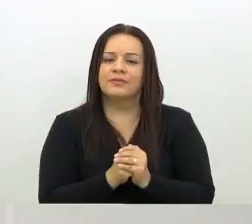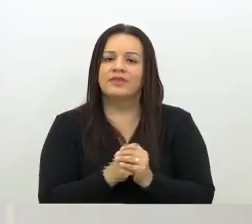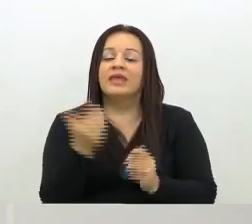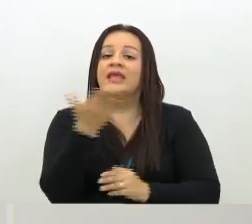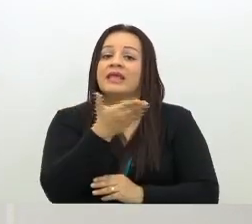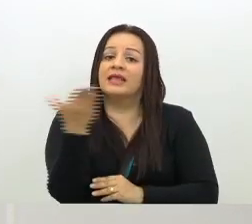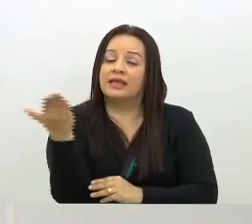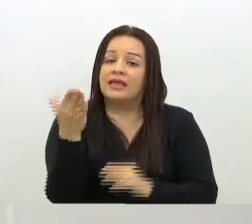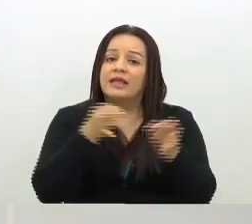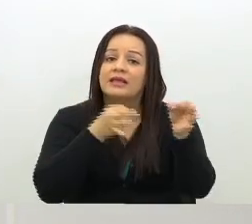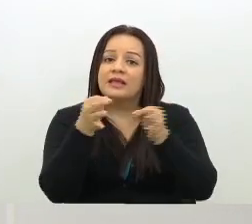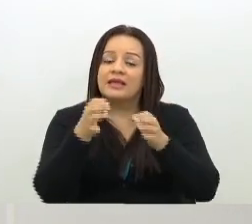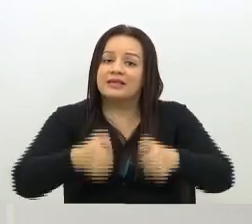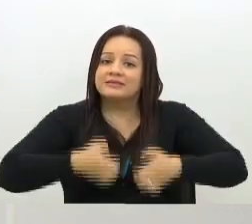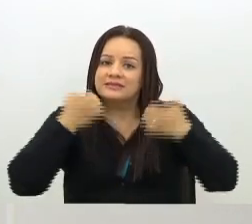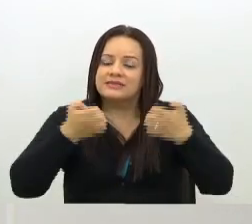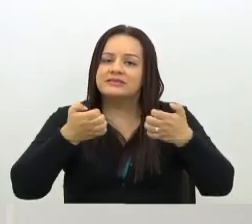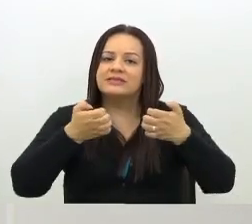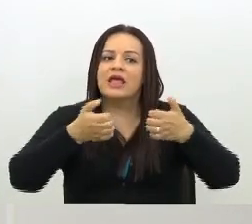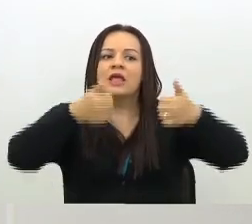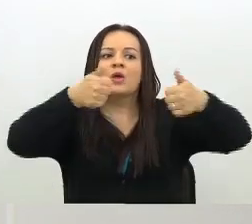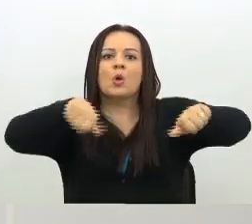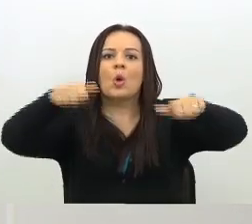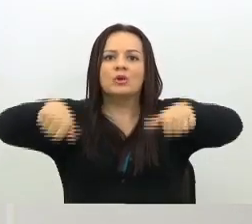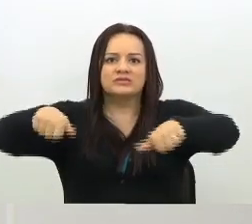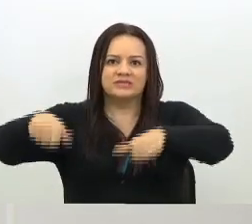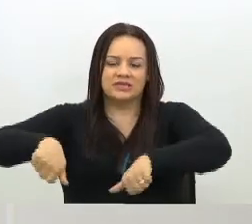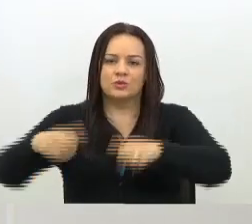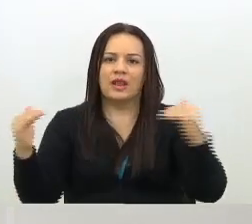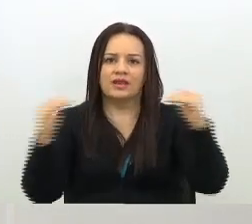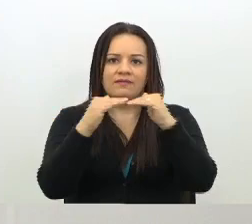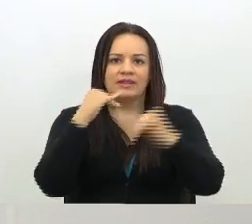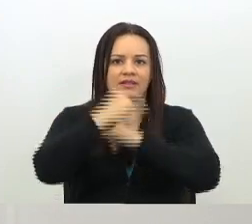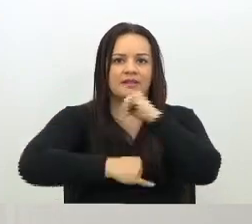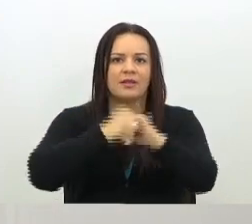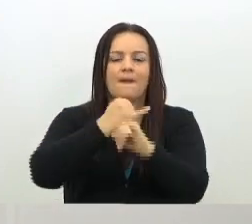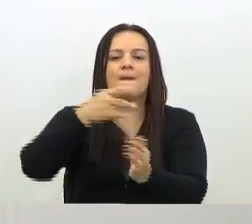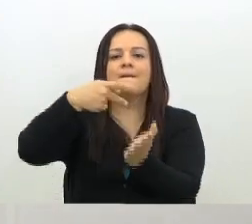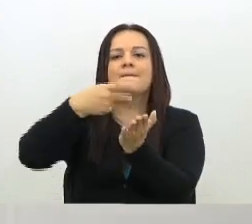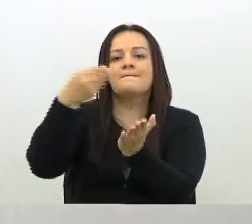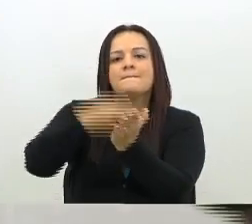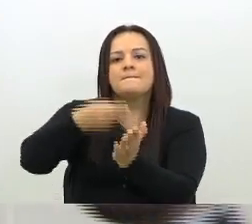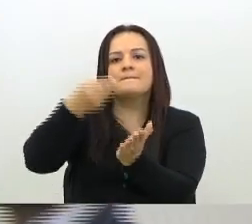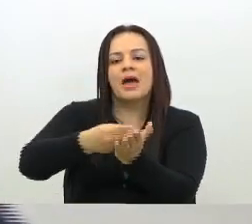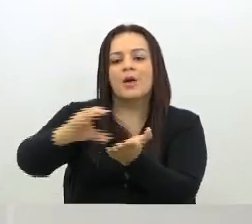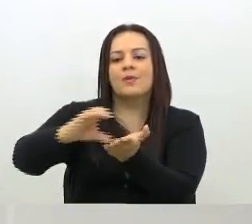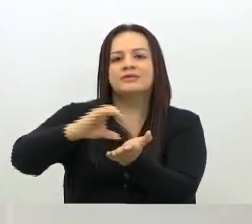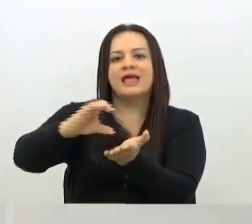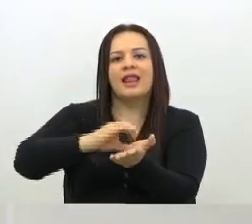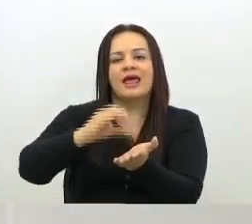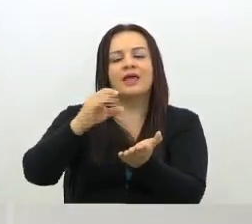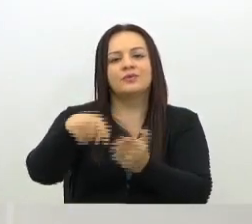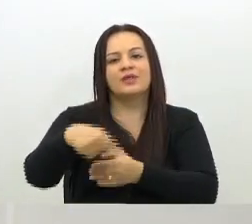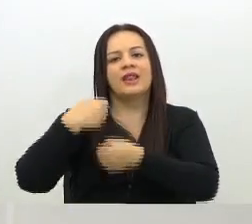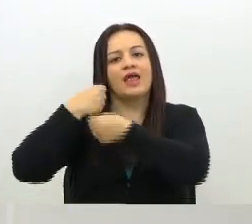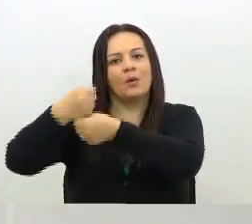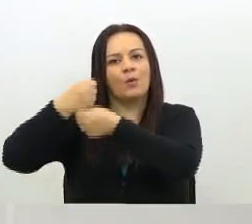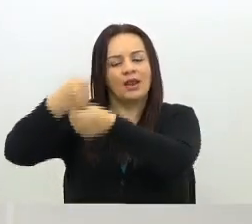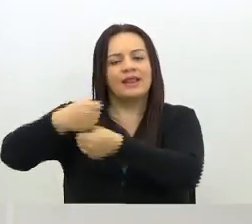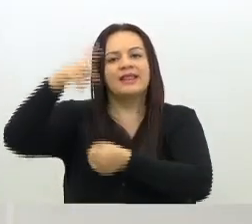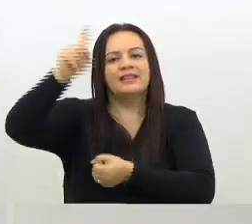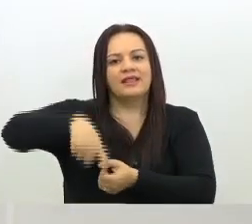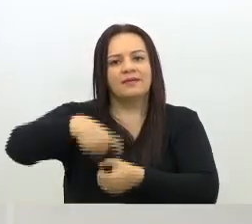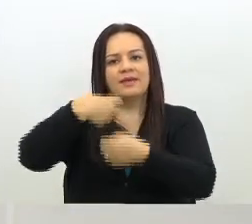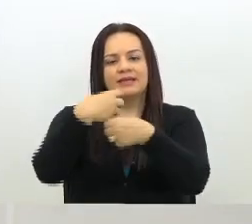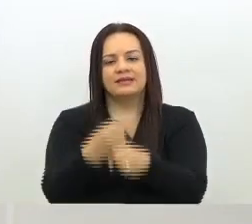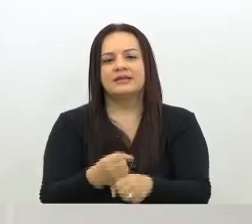que existe consenso a nivel internacional de que el pago de los salarios durante la huelga debe solucionarse de